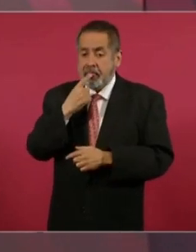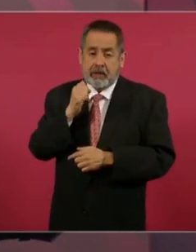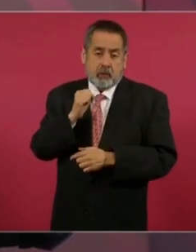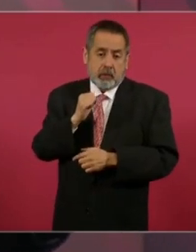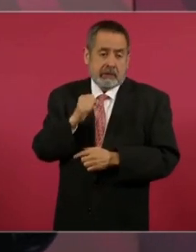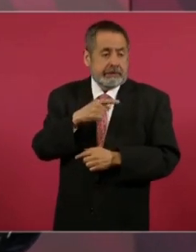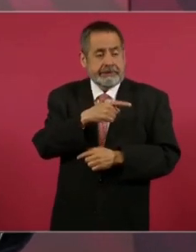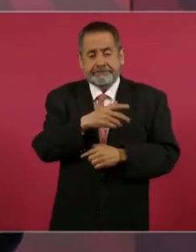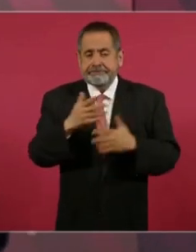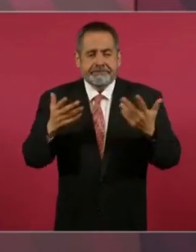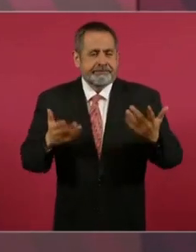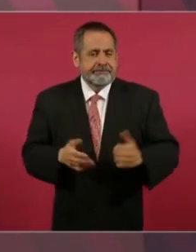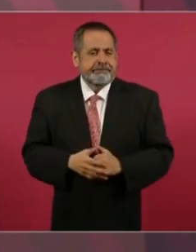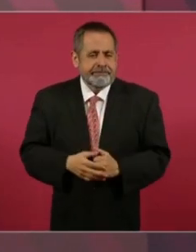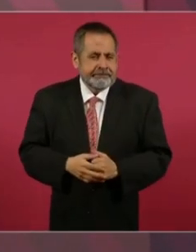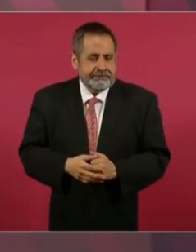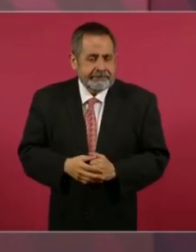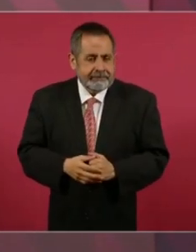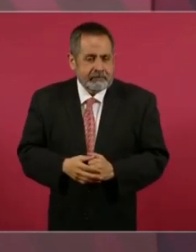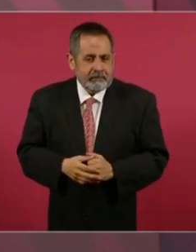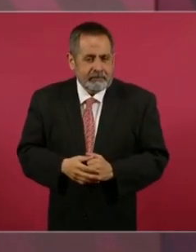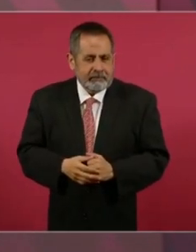Entonces, ¿cómo